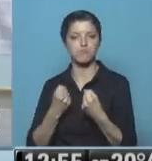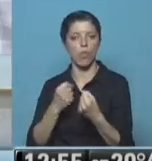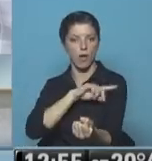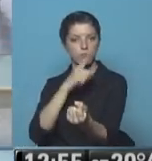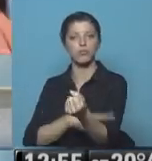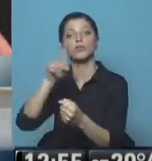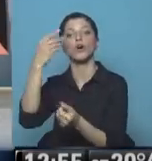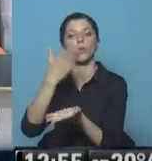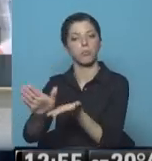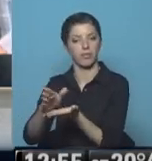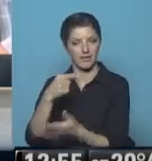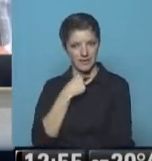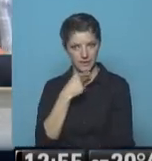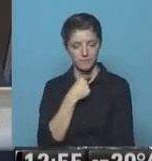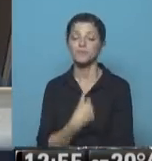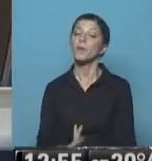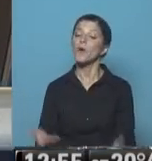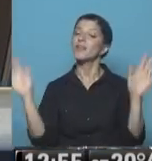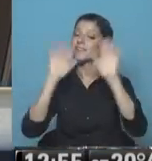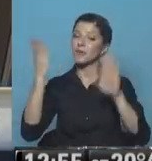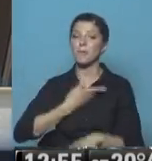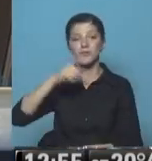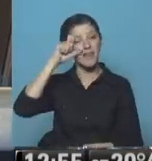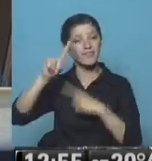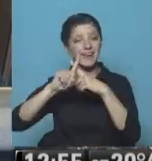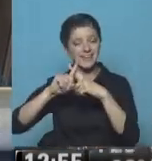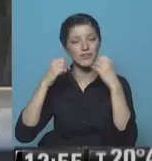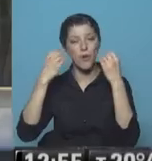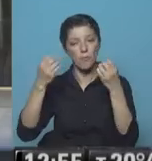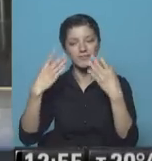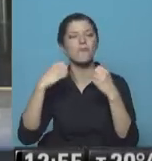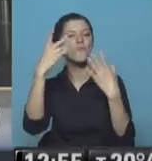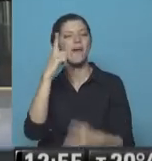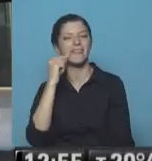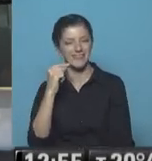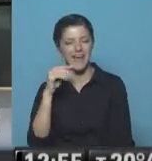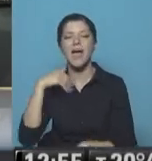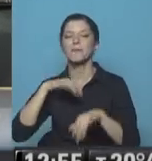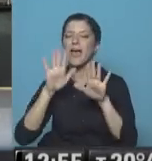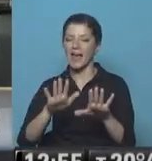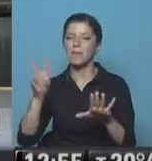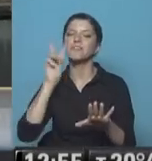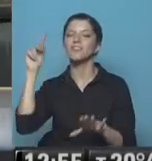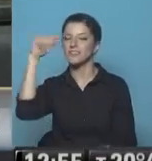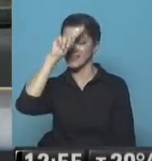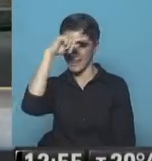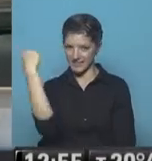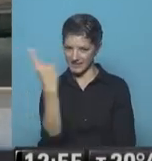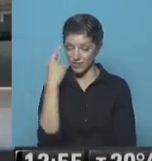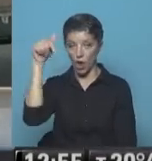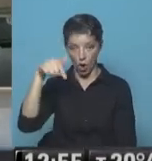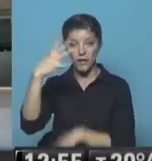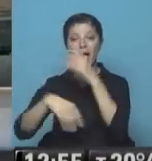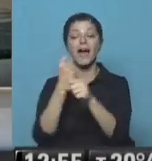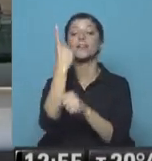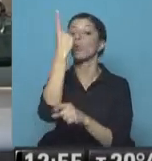otros. Uh-huh. Exacto. Bueno, vamos a saludar a Félix. Hola, ¿cómo estás? ¿Qué tal? Muy buenos días. Bueno, como siempre aquí en Visión 7 Internacional, hoy hasta las